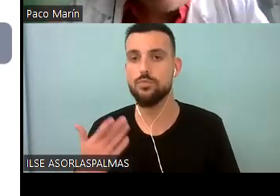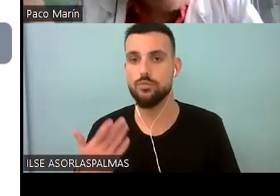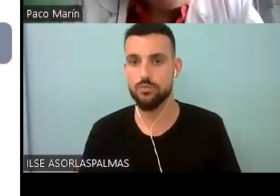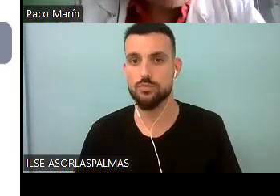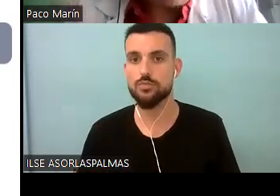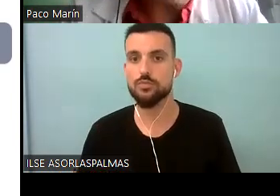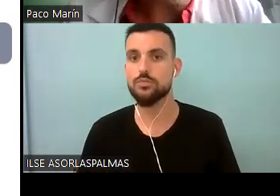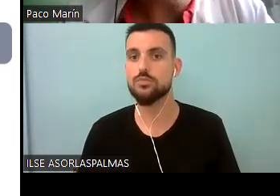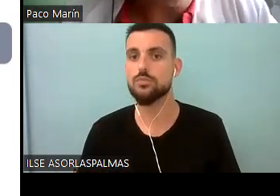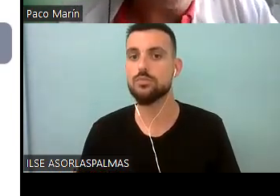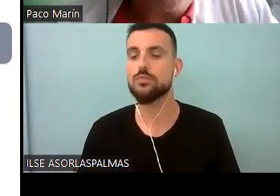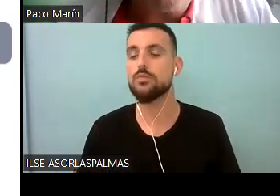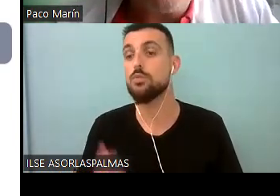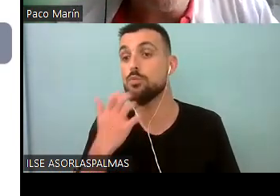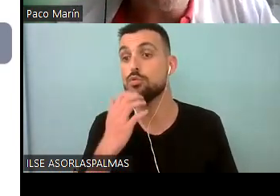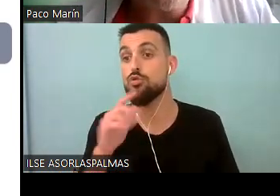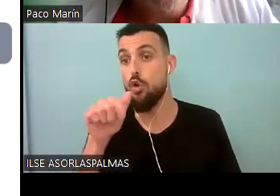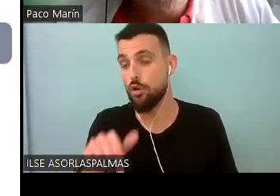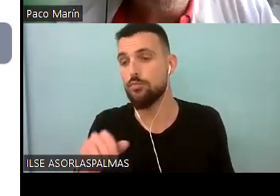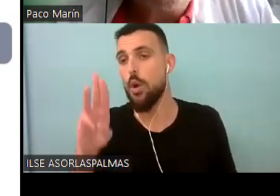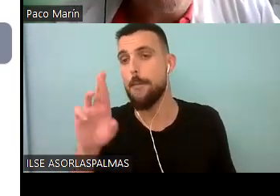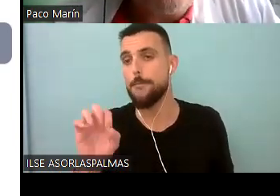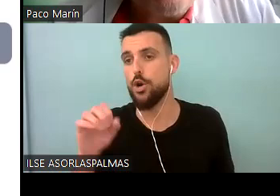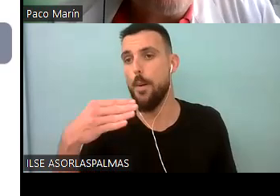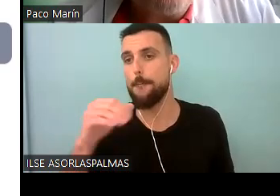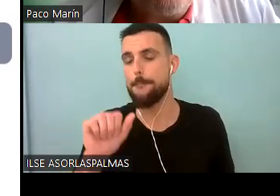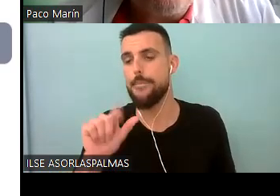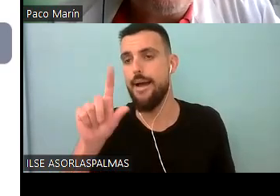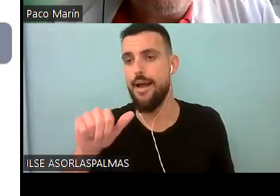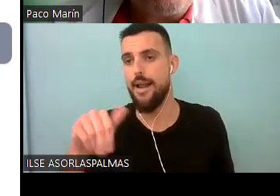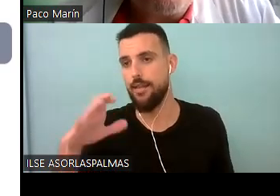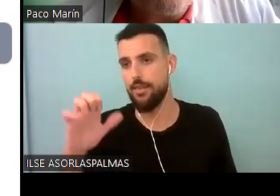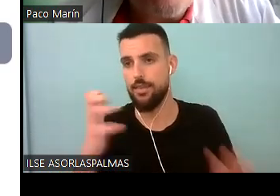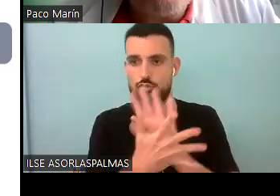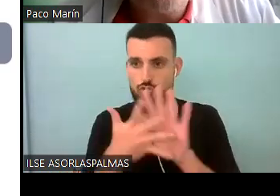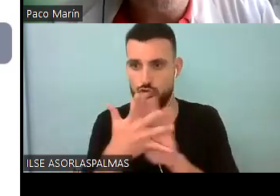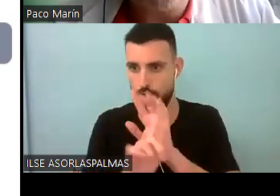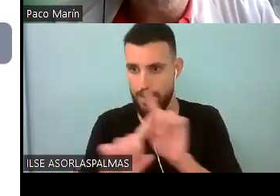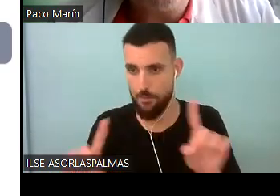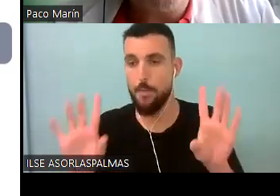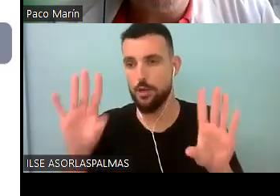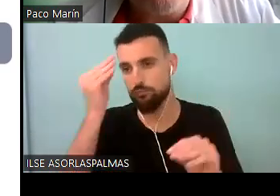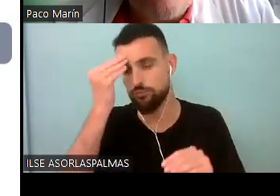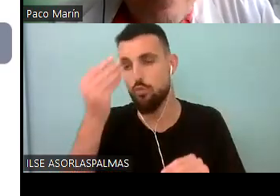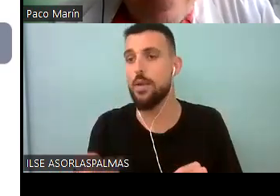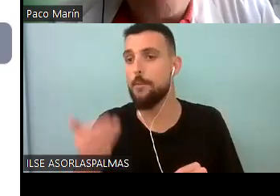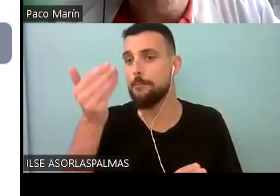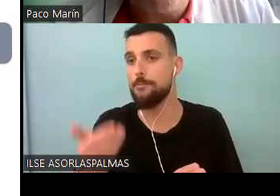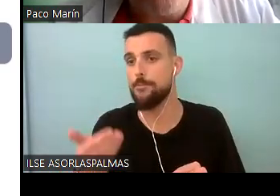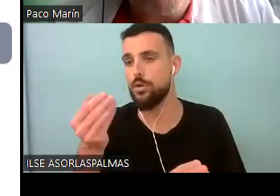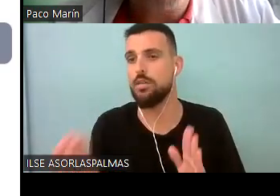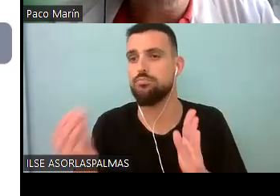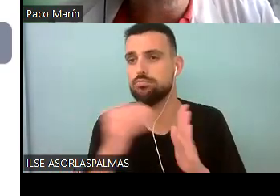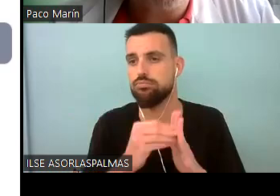que igual no hemos nombrado el ProBalance específicamente, pero una de las cosas que sí que es importante a la hora de introducir